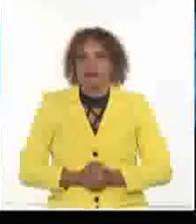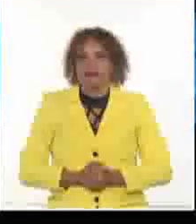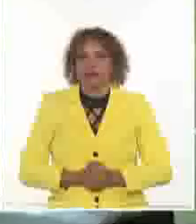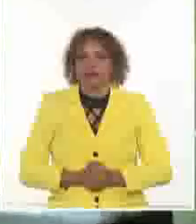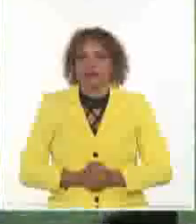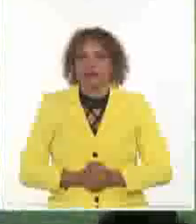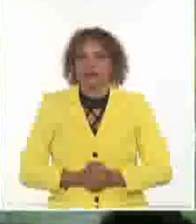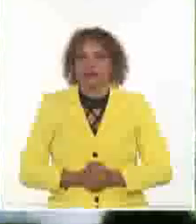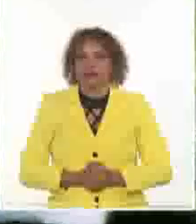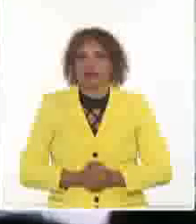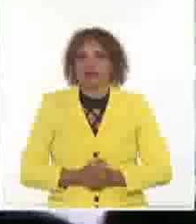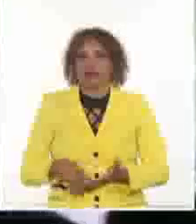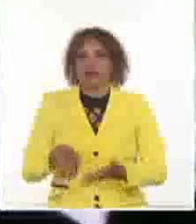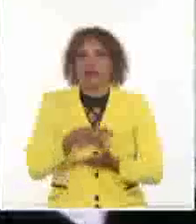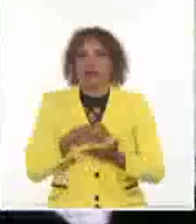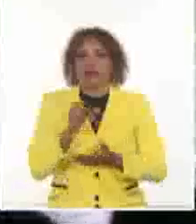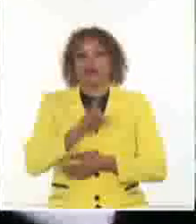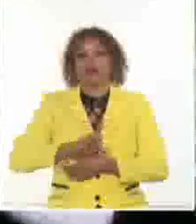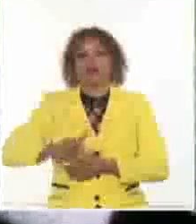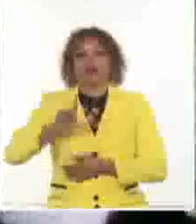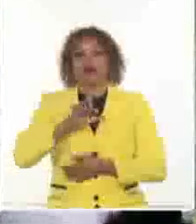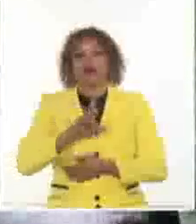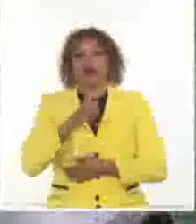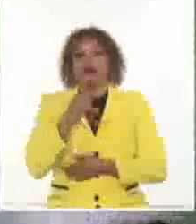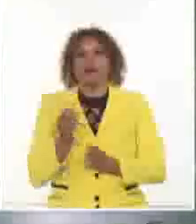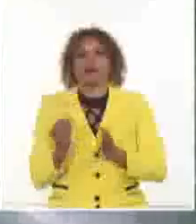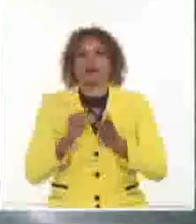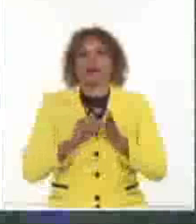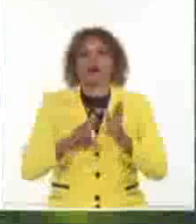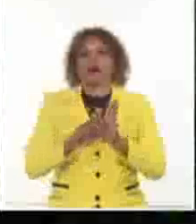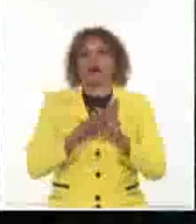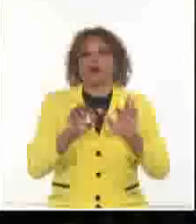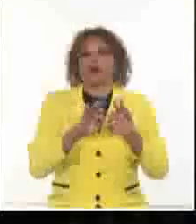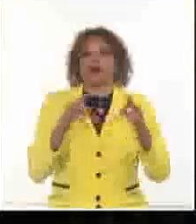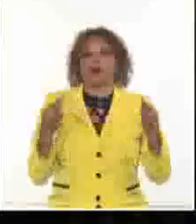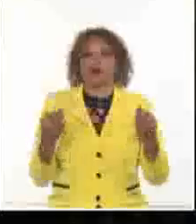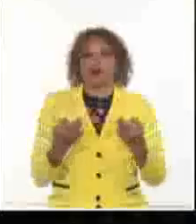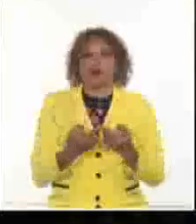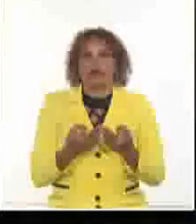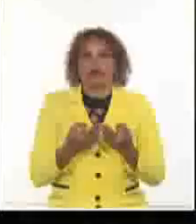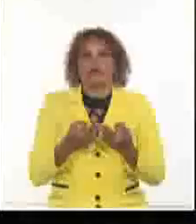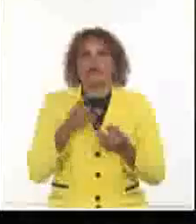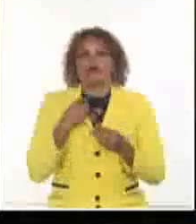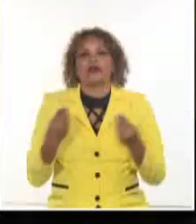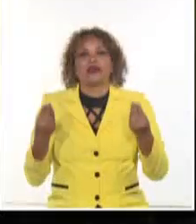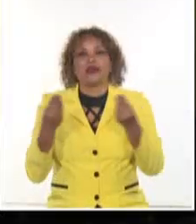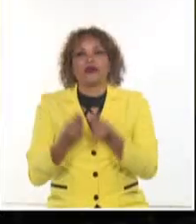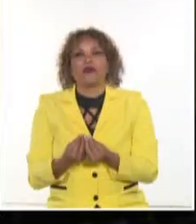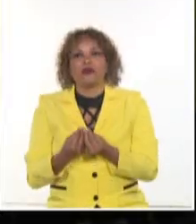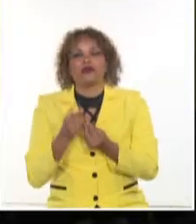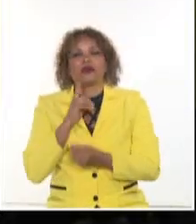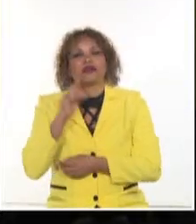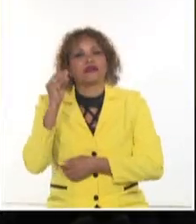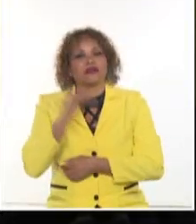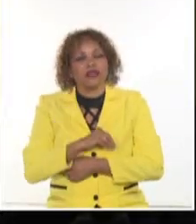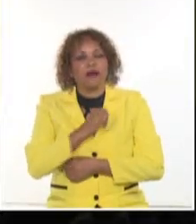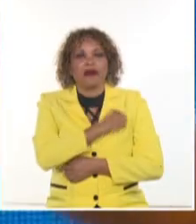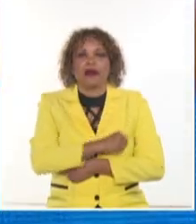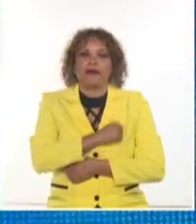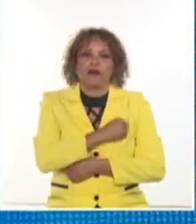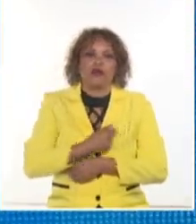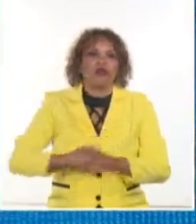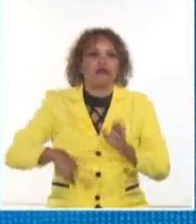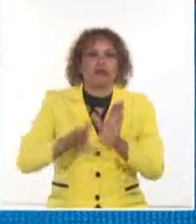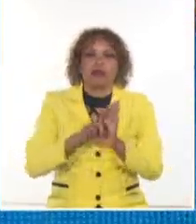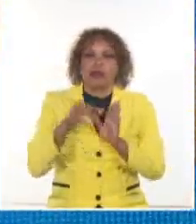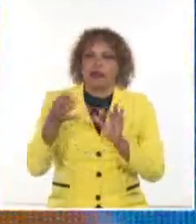escenario social marcado por la implementación del nuevo Código de las Familias y los acompaña la certeza de que el amor es ley. La